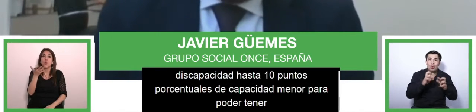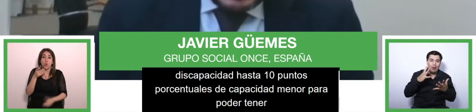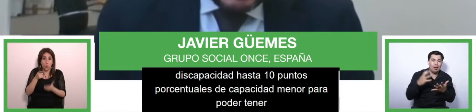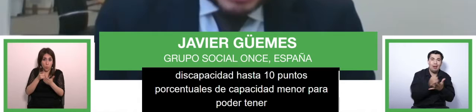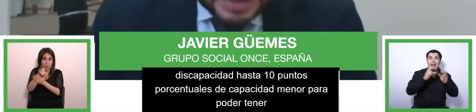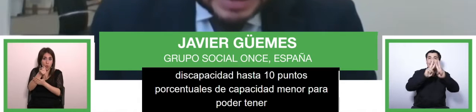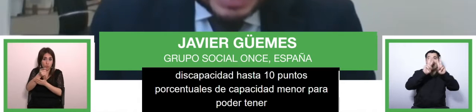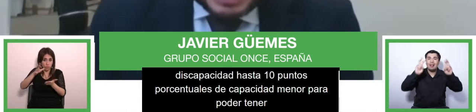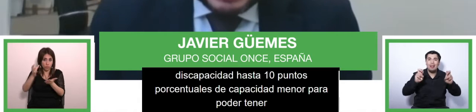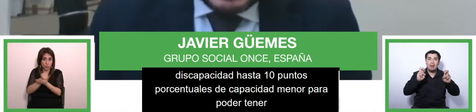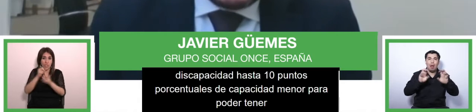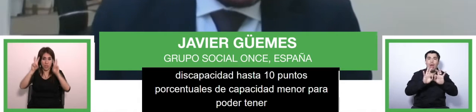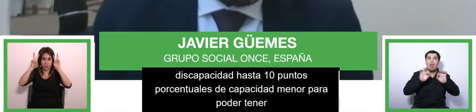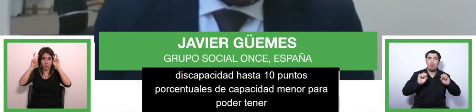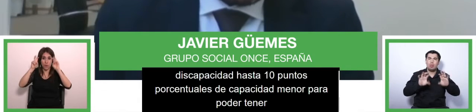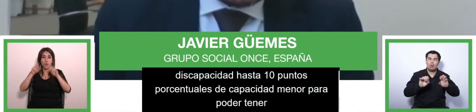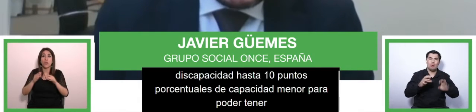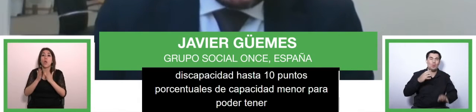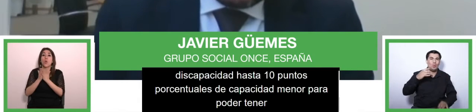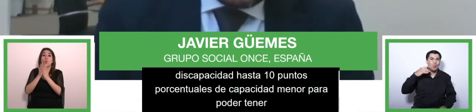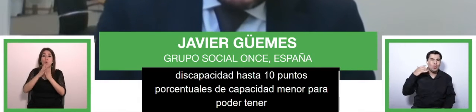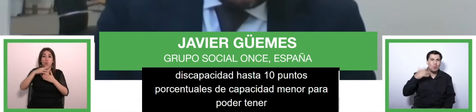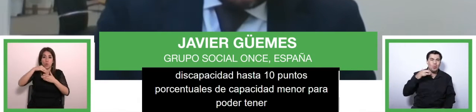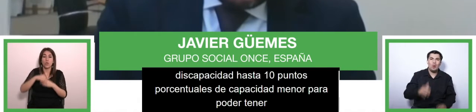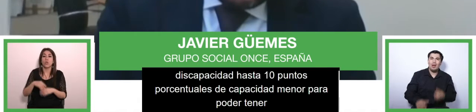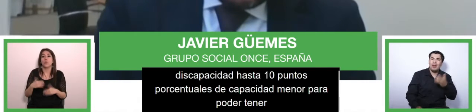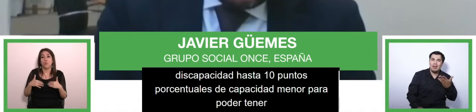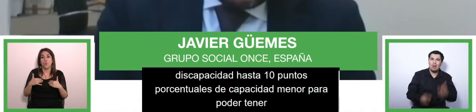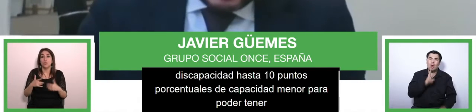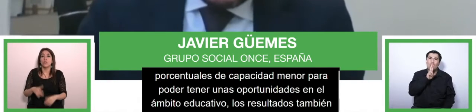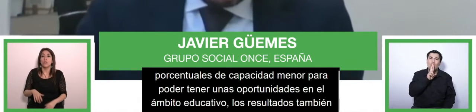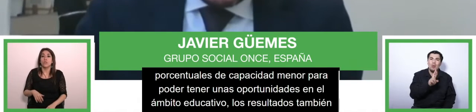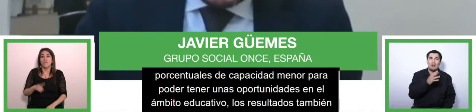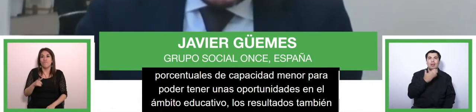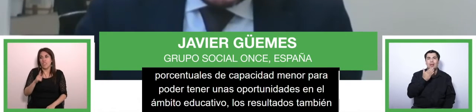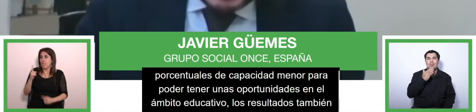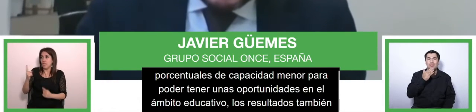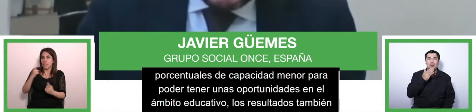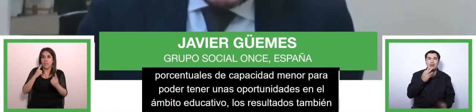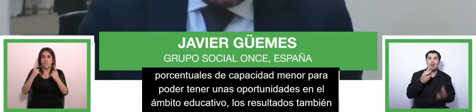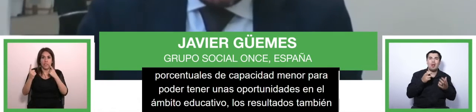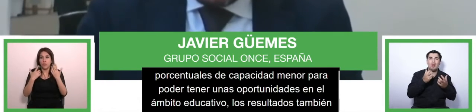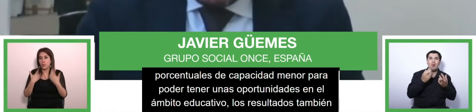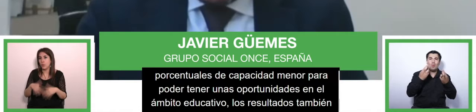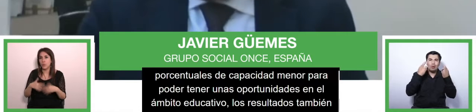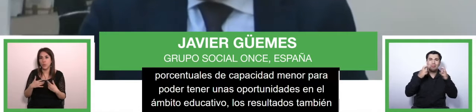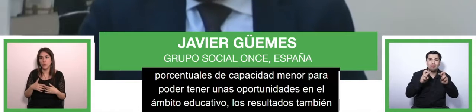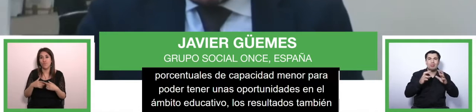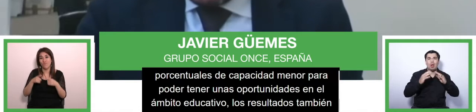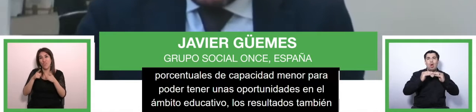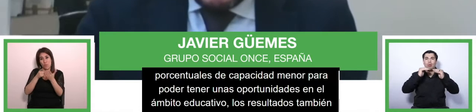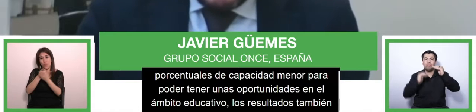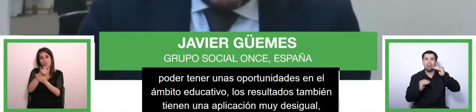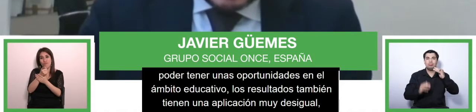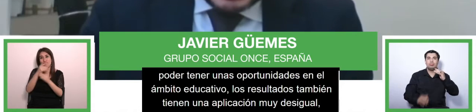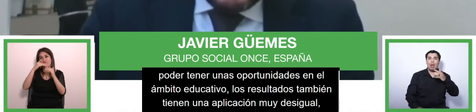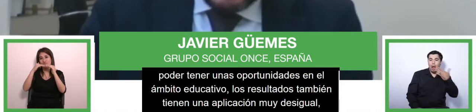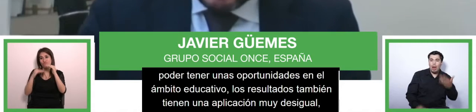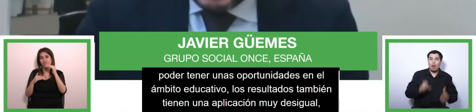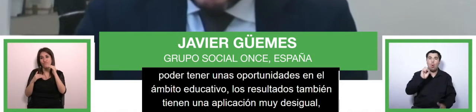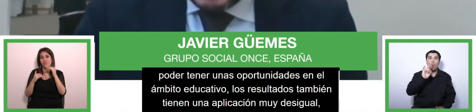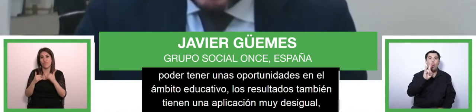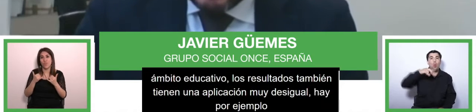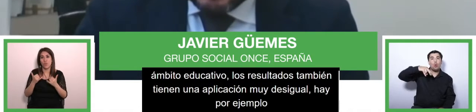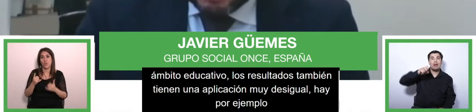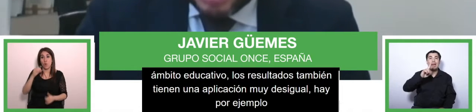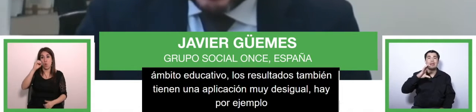Los resultados también tienen una aplicación muy desigual. Ahí, por ejemplo, la propia UNESCO nos señalaba